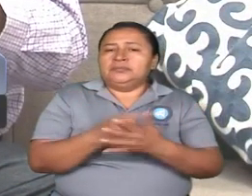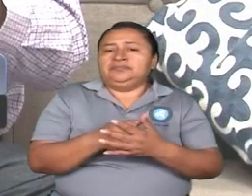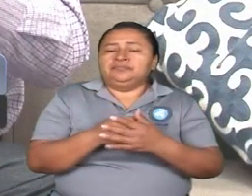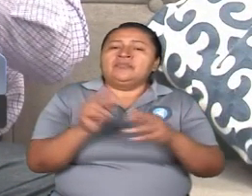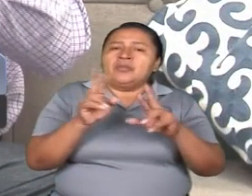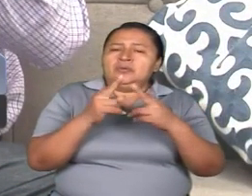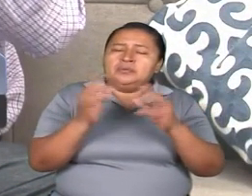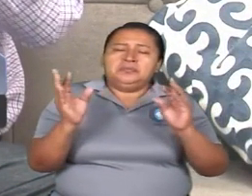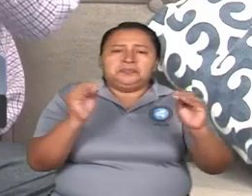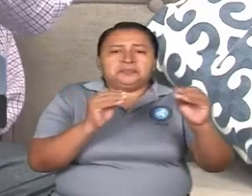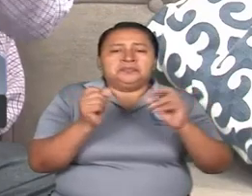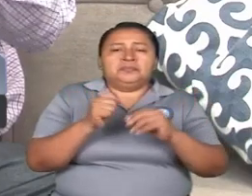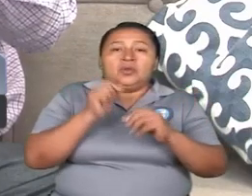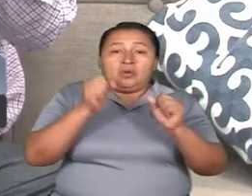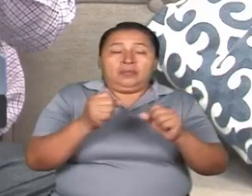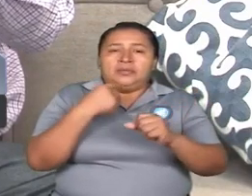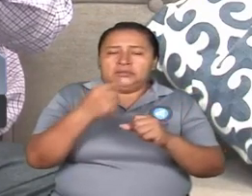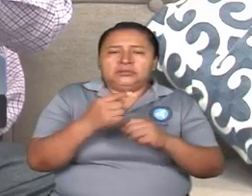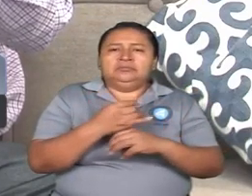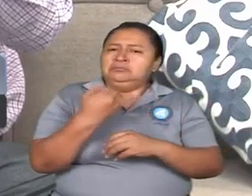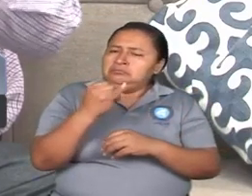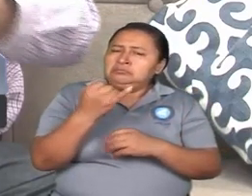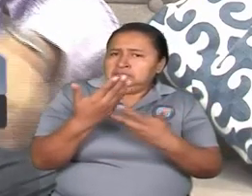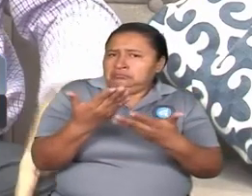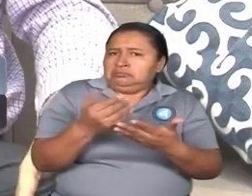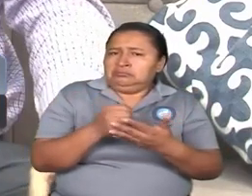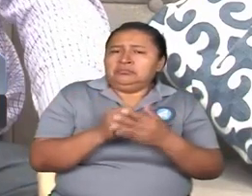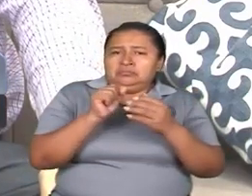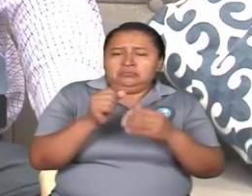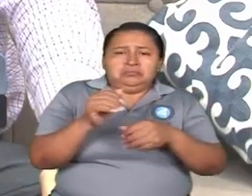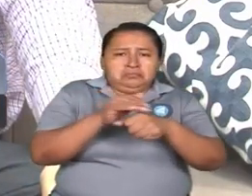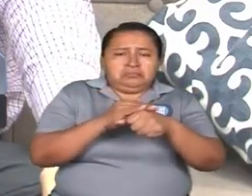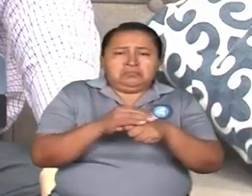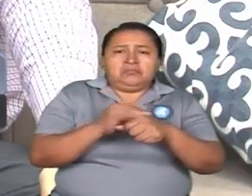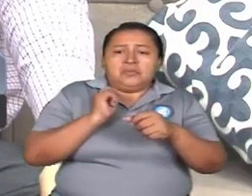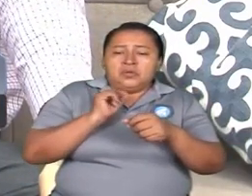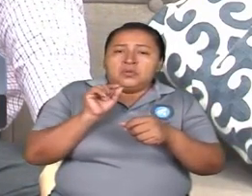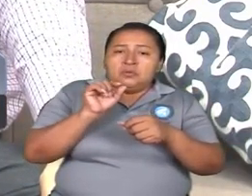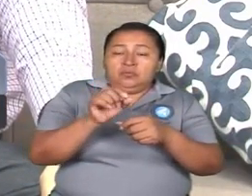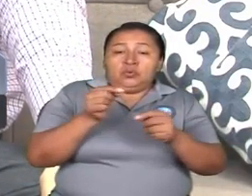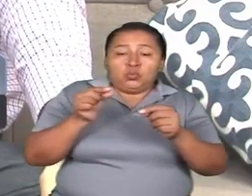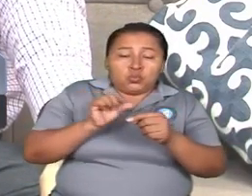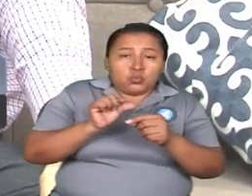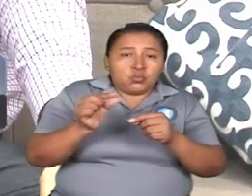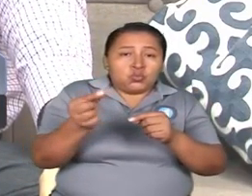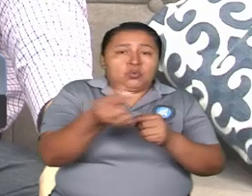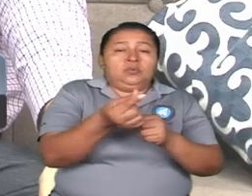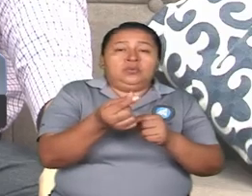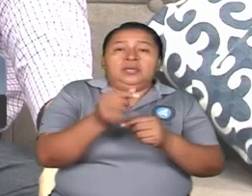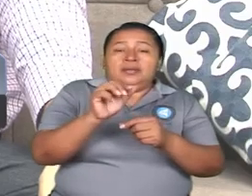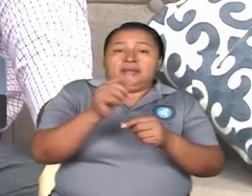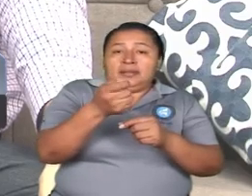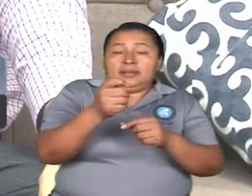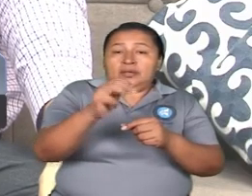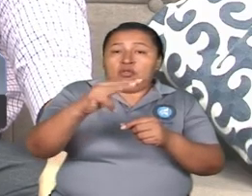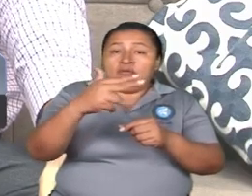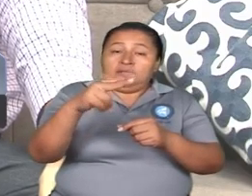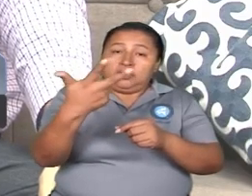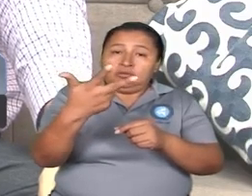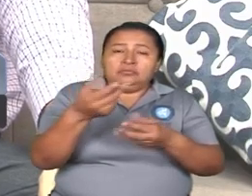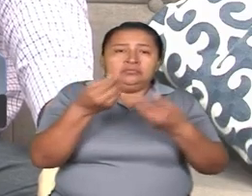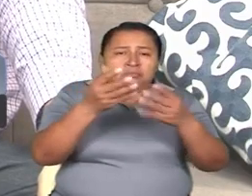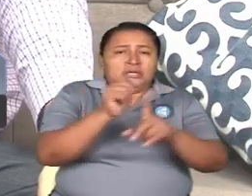él accedió a ceder la frecuencia del canal 98 a la Asamblea Nacional,